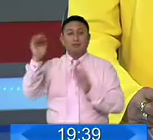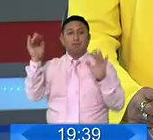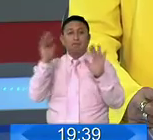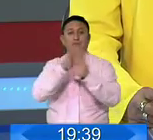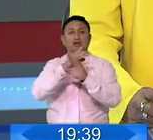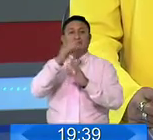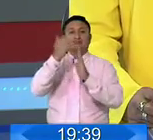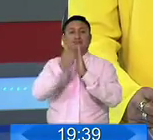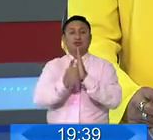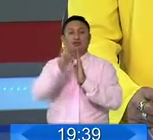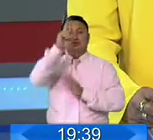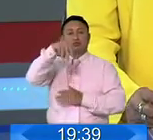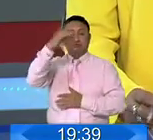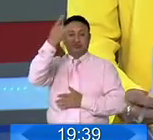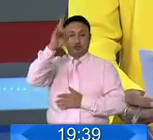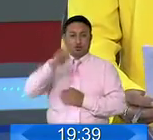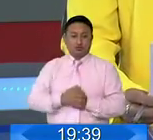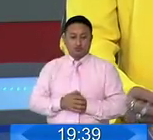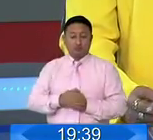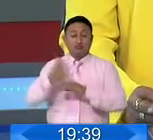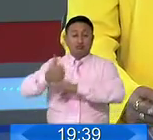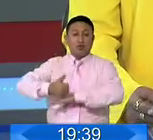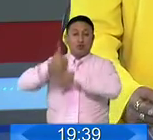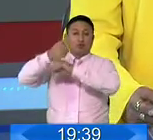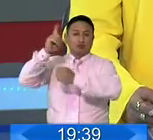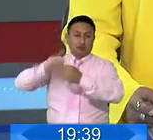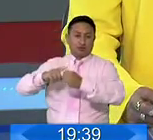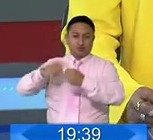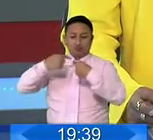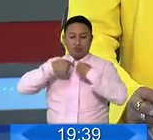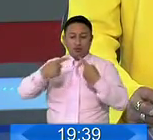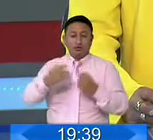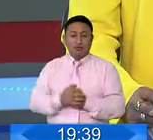las Artes 2018. Las autoridades